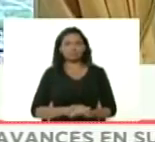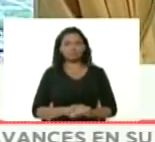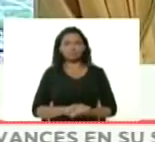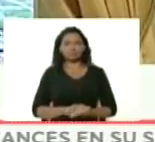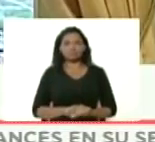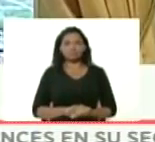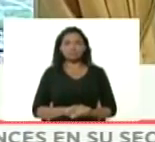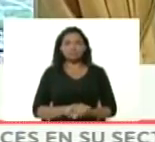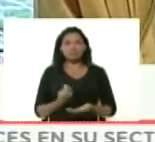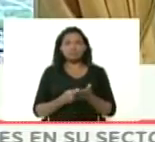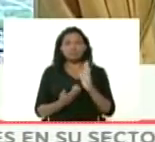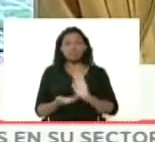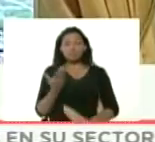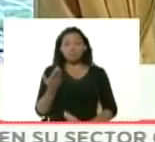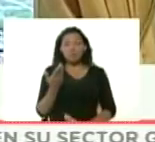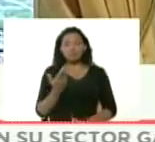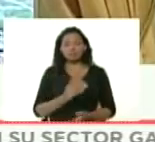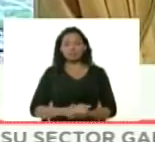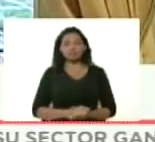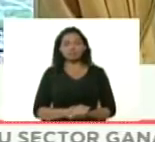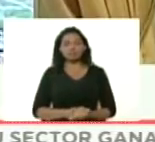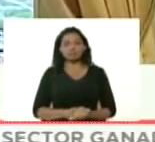El financiamiento seguro, ¿no?